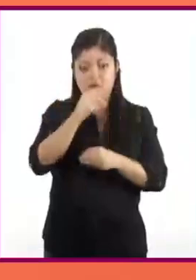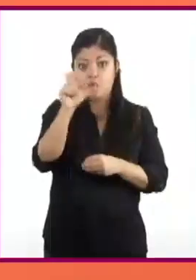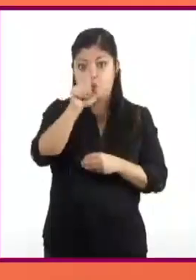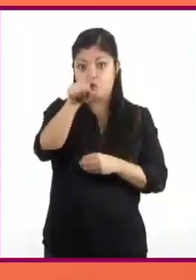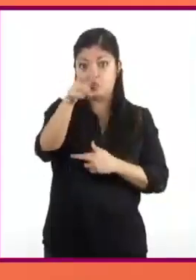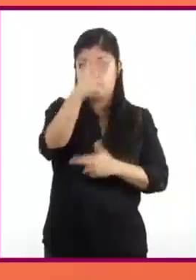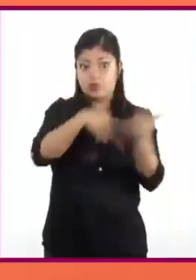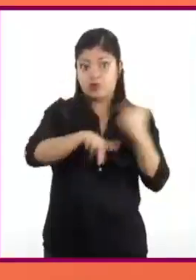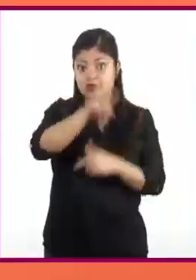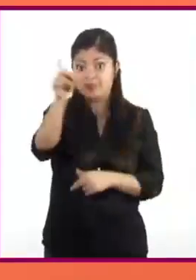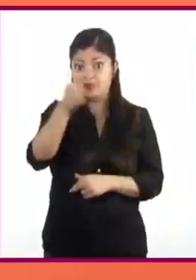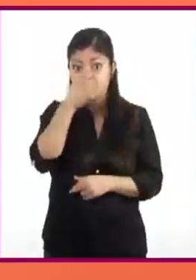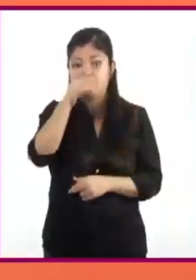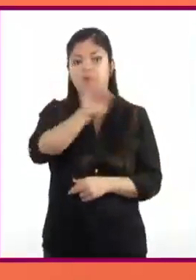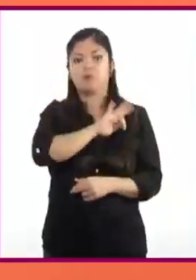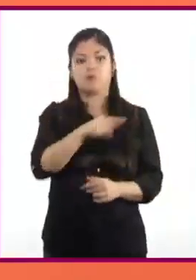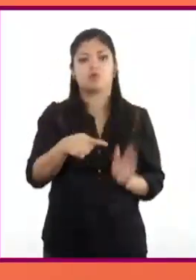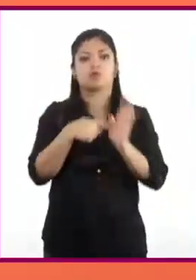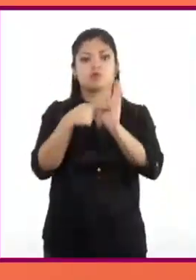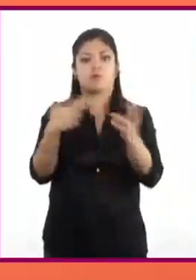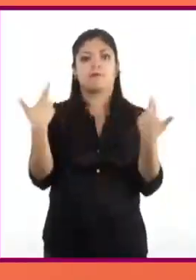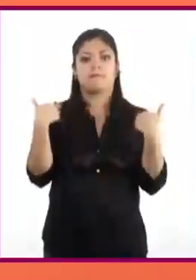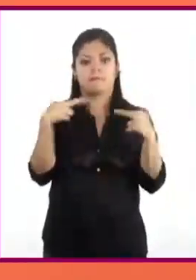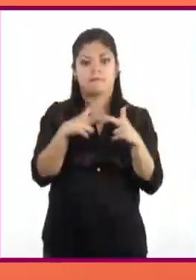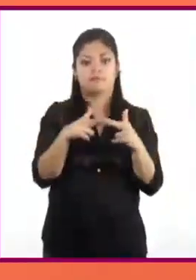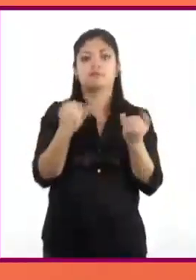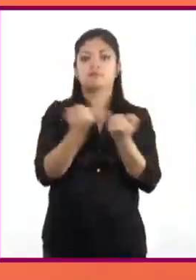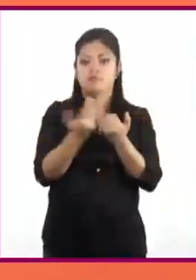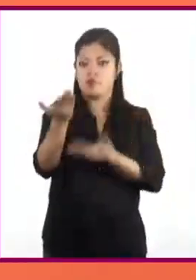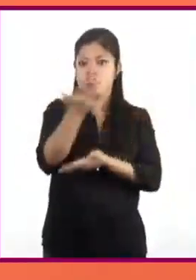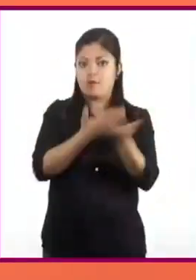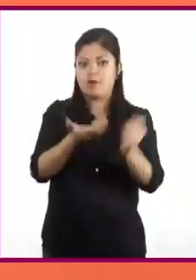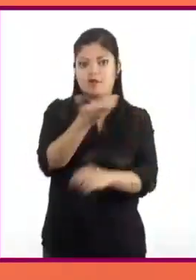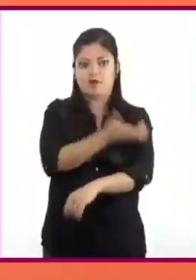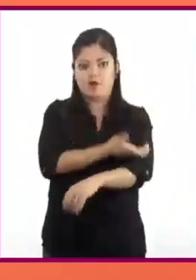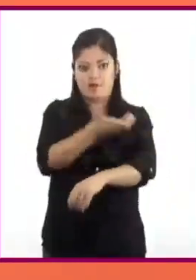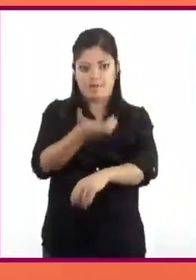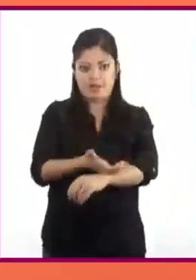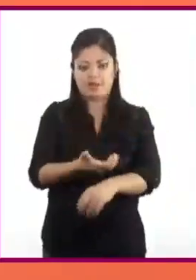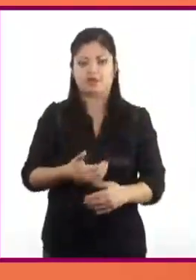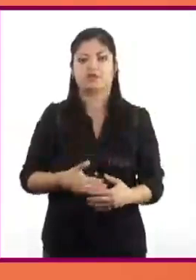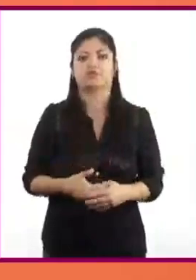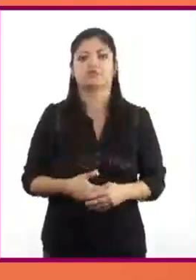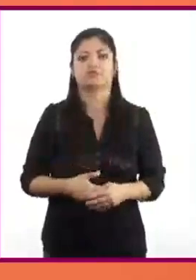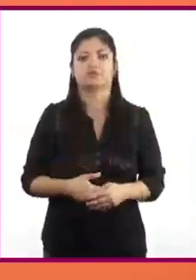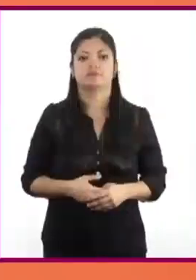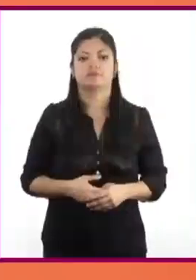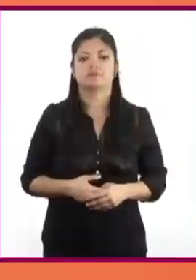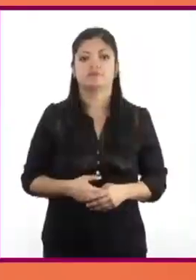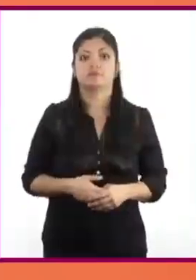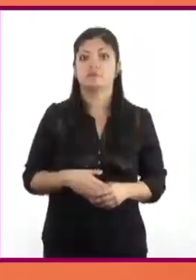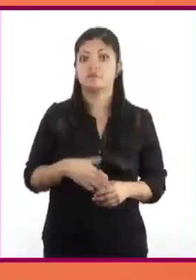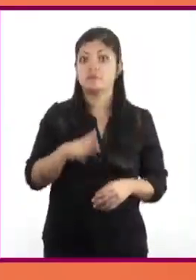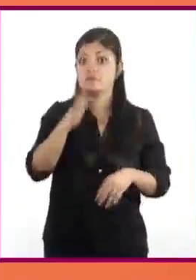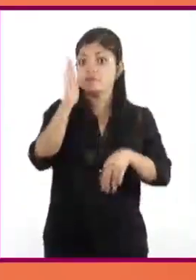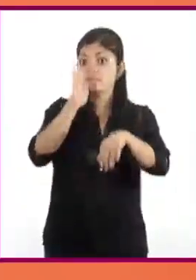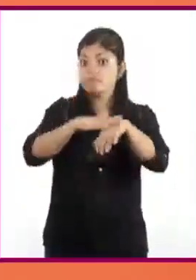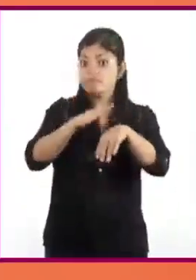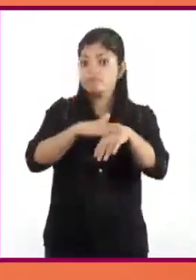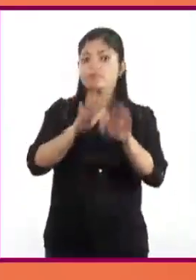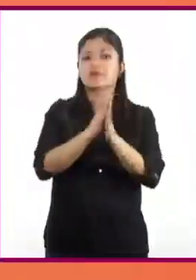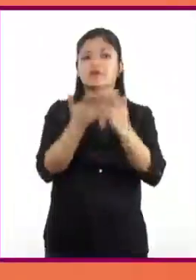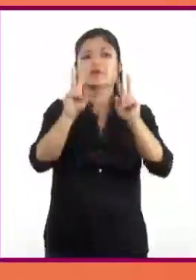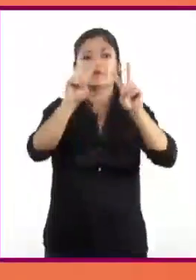a su escuela puedan presentarla a su docente y compartirla con sus compañeras y compañeros. Les recomendamos el